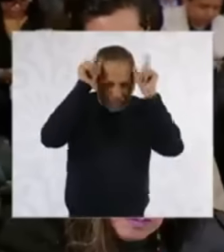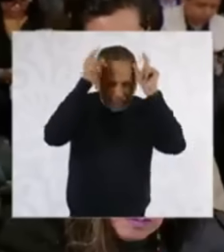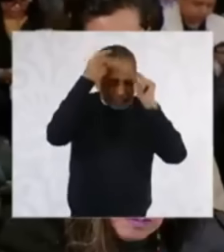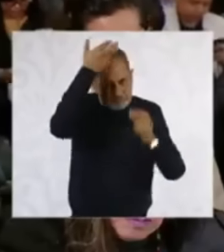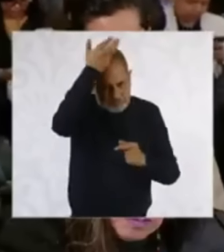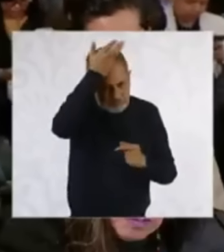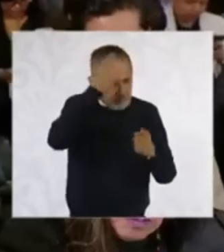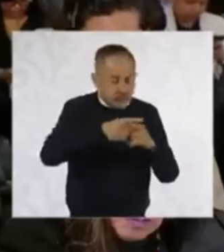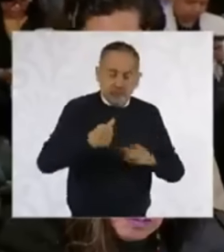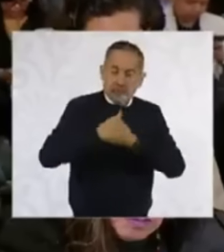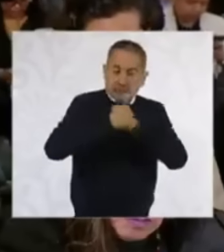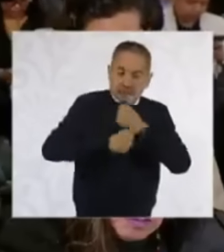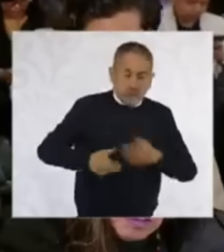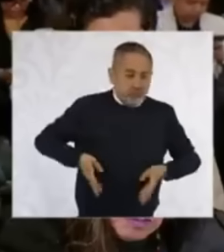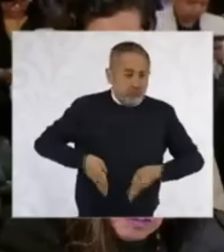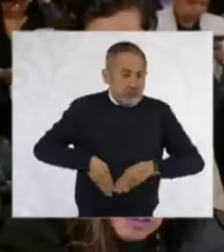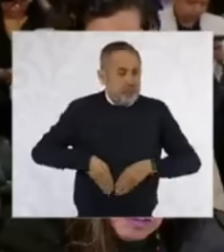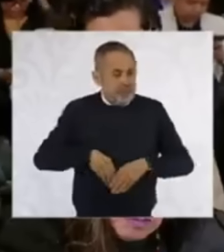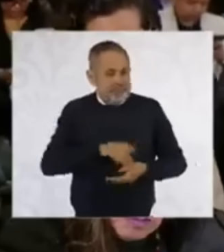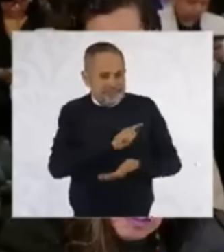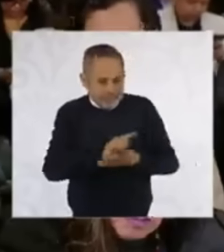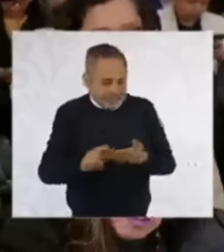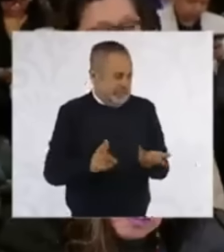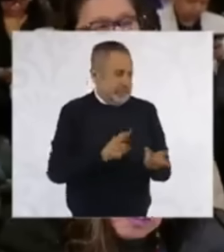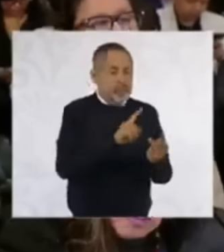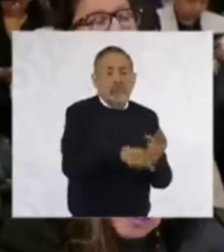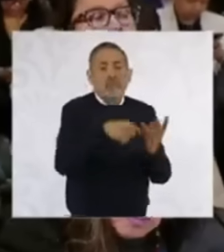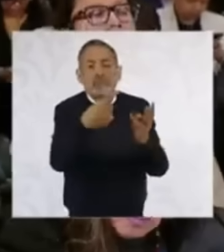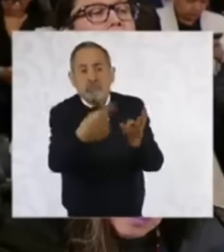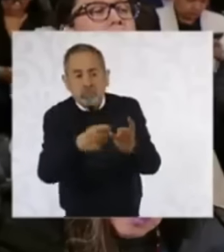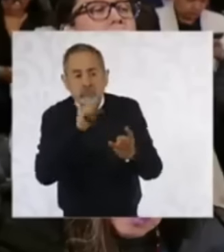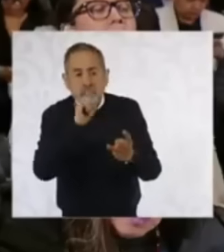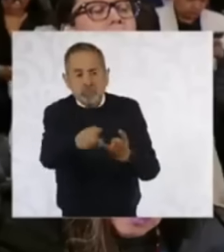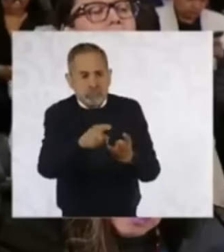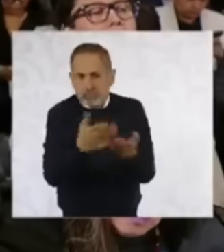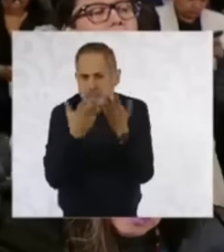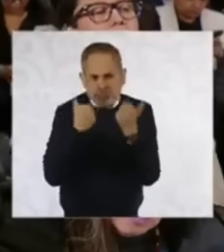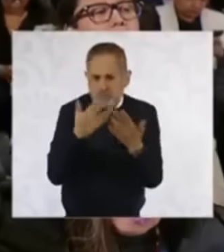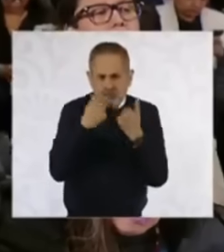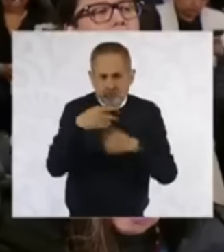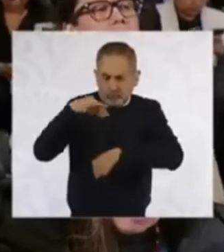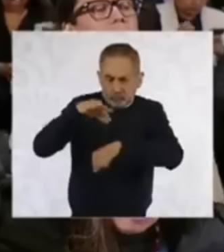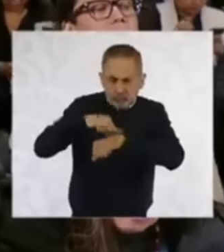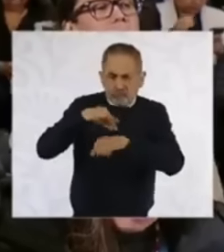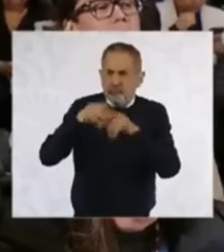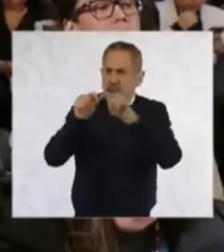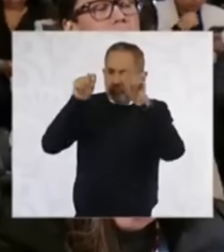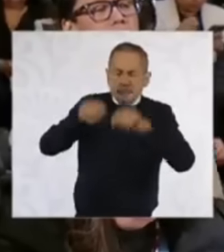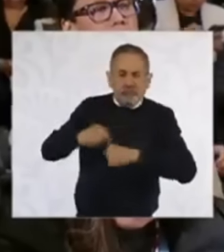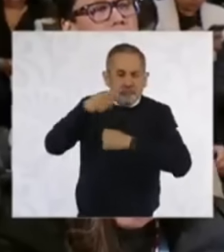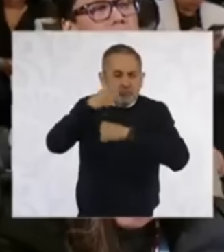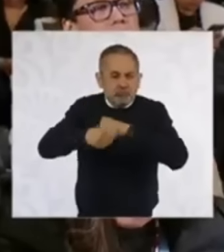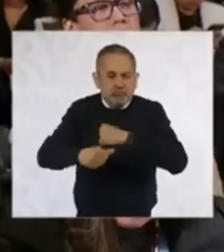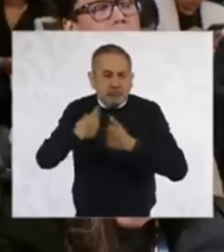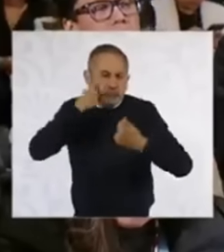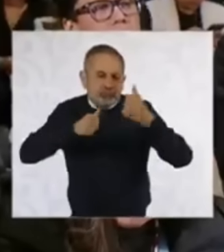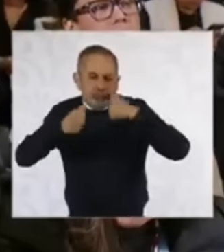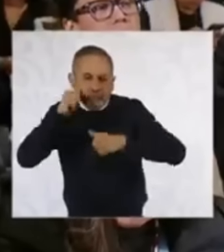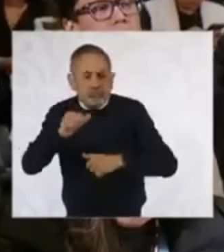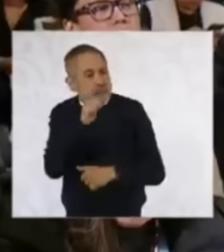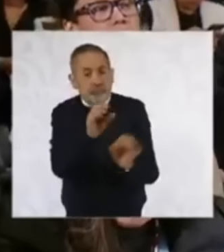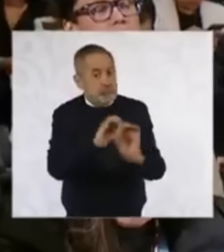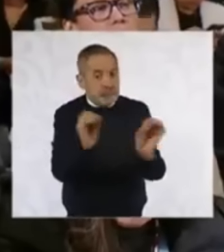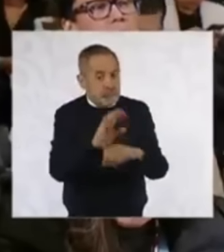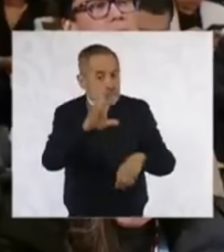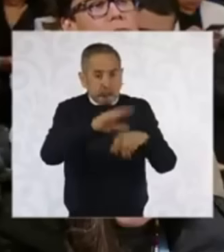en estomatología dentistas propiamente que están realizando cirugía sin ser cirujanos maxilofaciales entonces aquí la pregunta